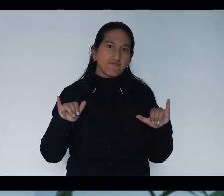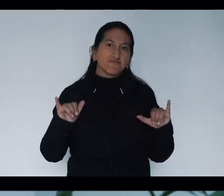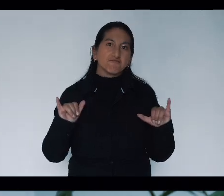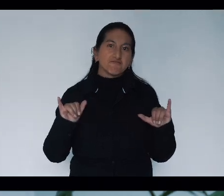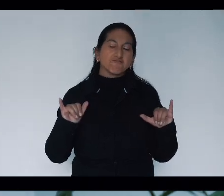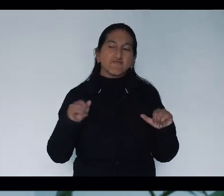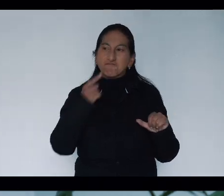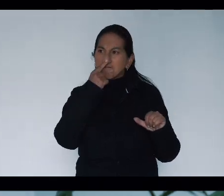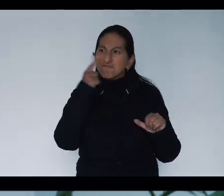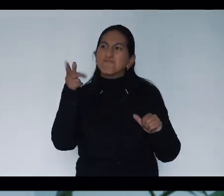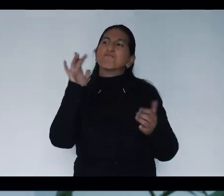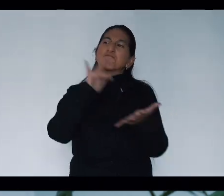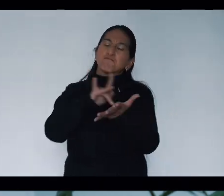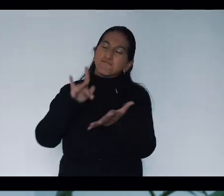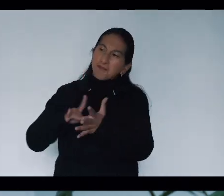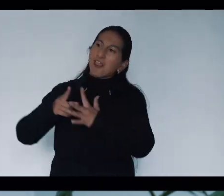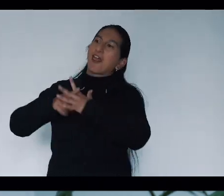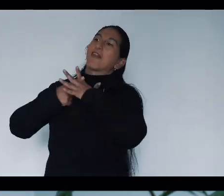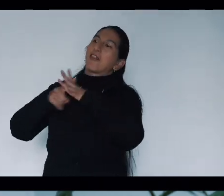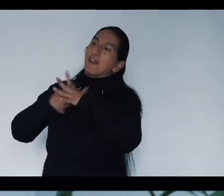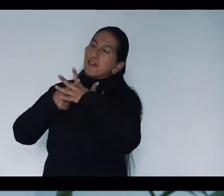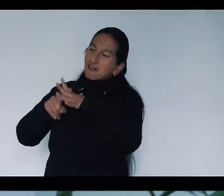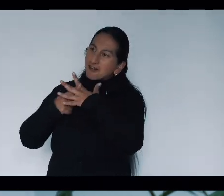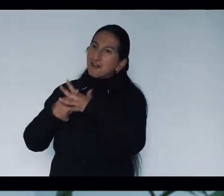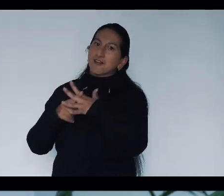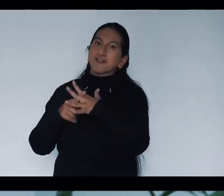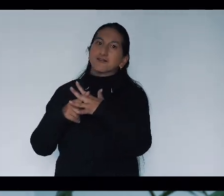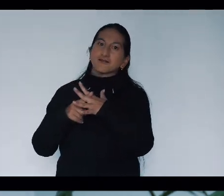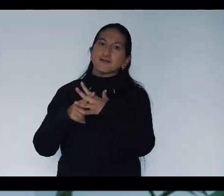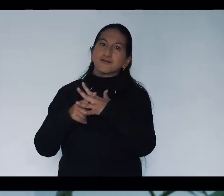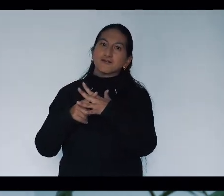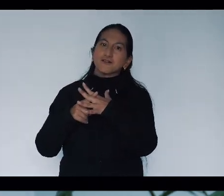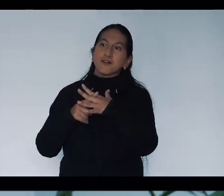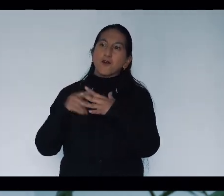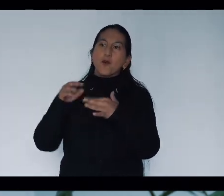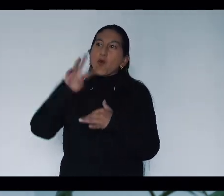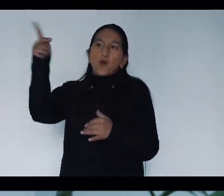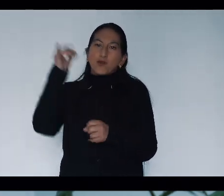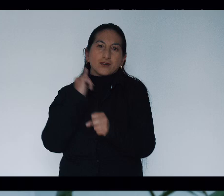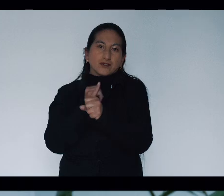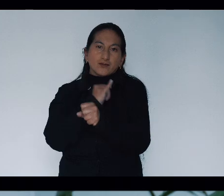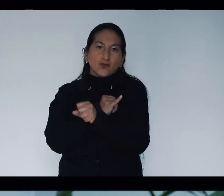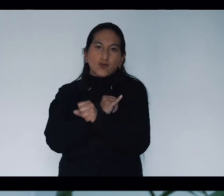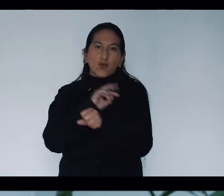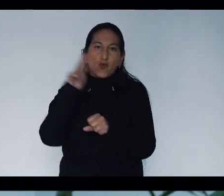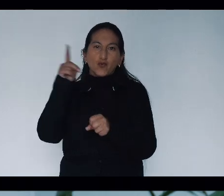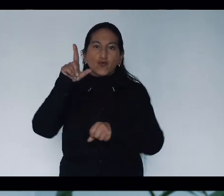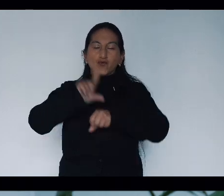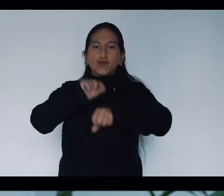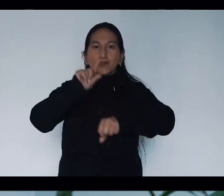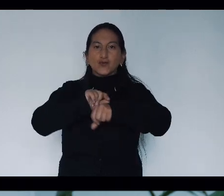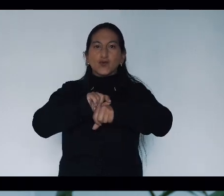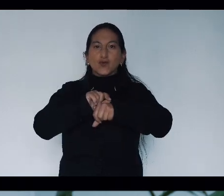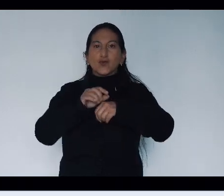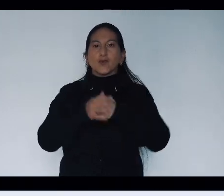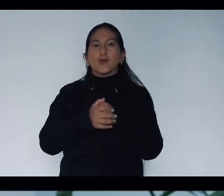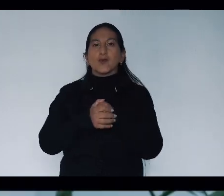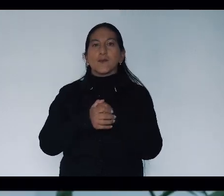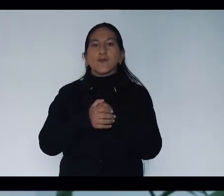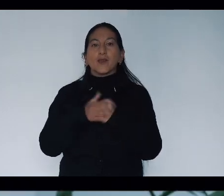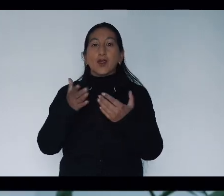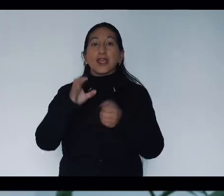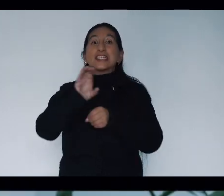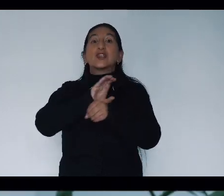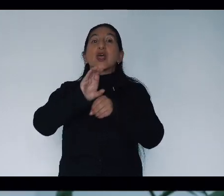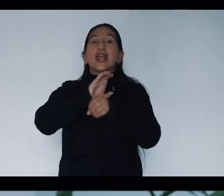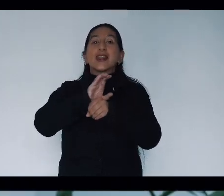de asistir a talleres dado por otras instituciones, tales como la de Ciudad Bienestar. He